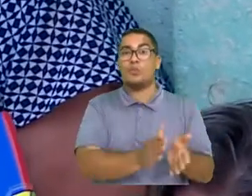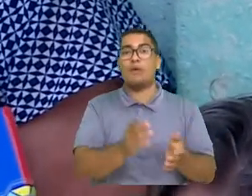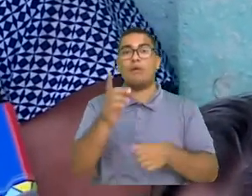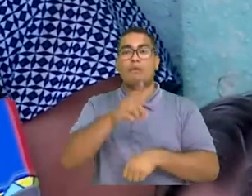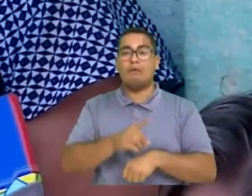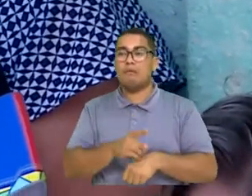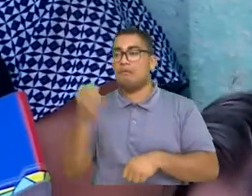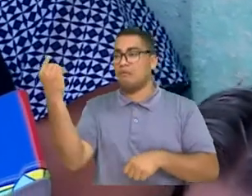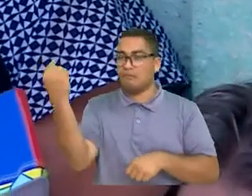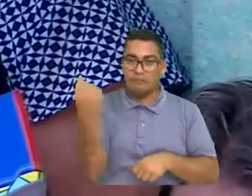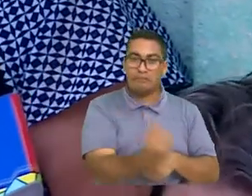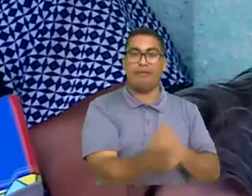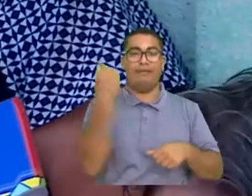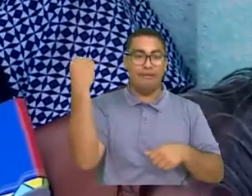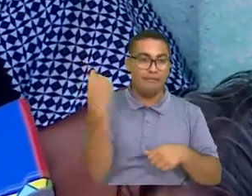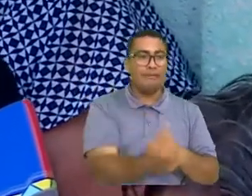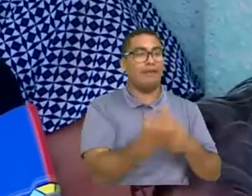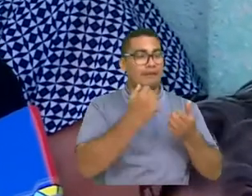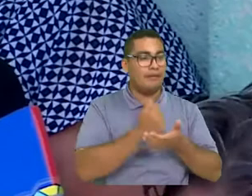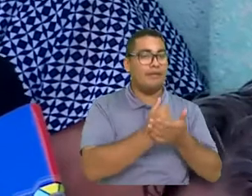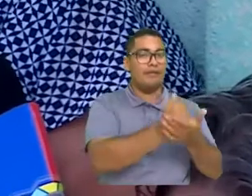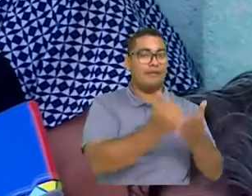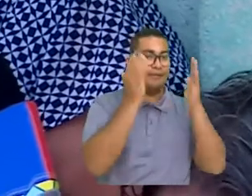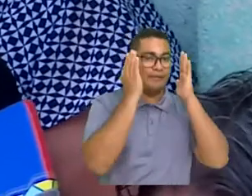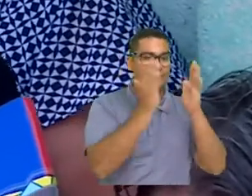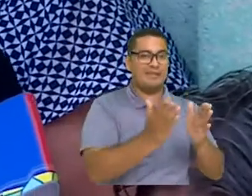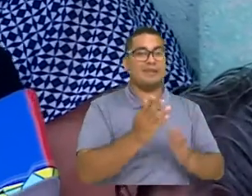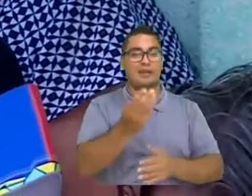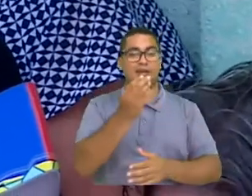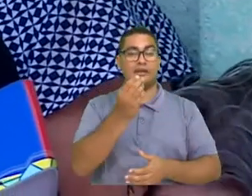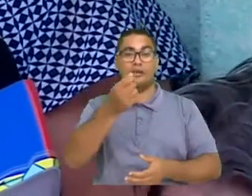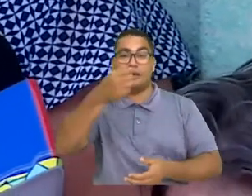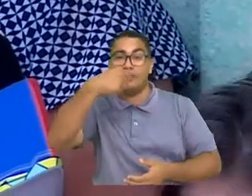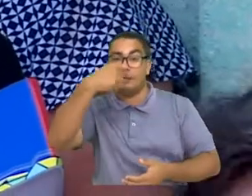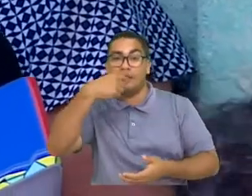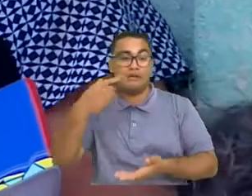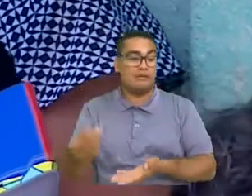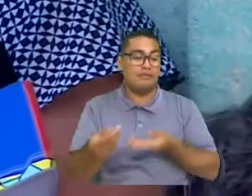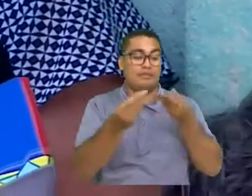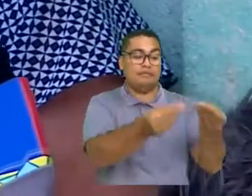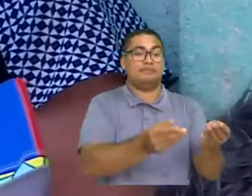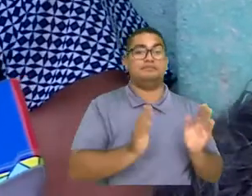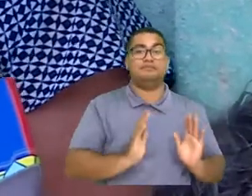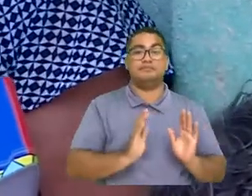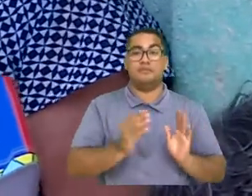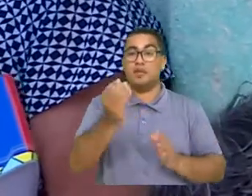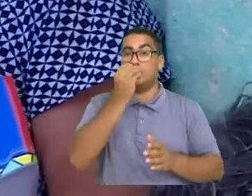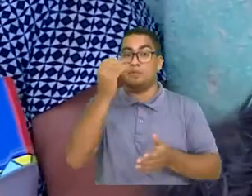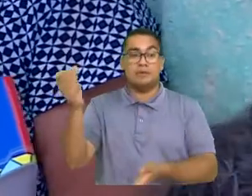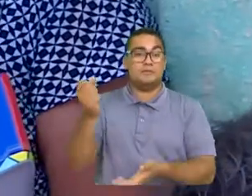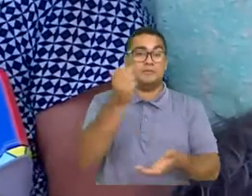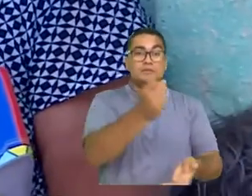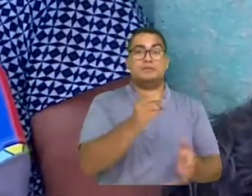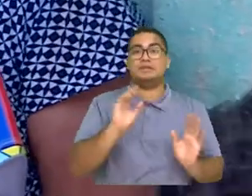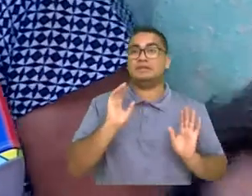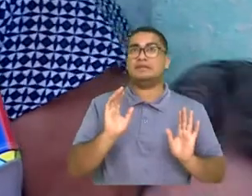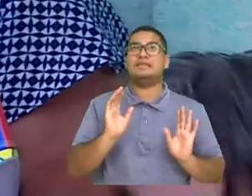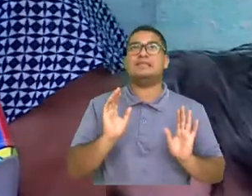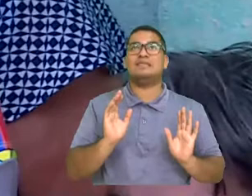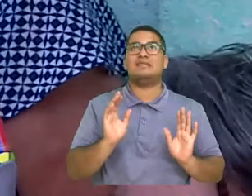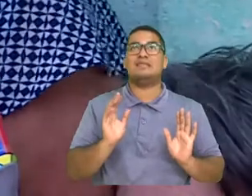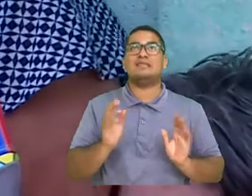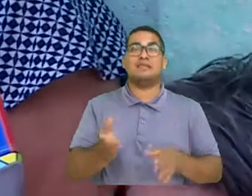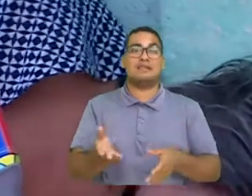médicos a atenderla, le dan sus medicinas. Y también, como le preguntaba ahorita, la previsión llega a tiempo porque así no habían terminado